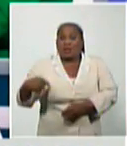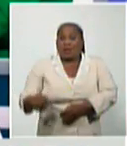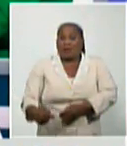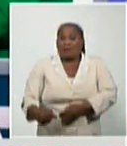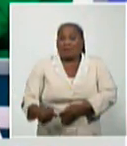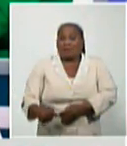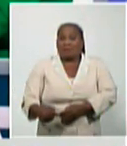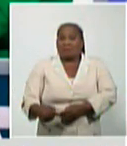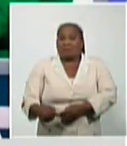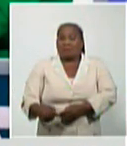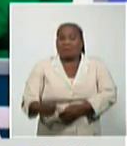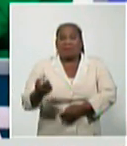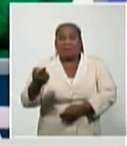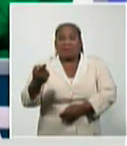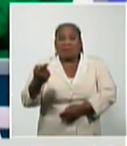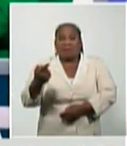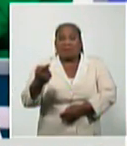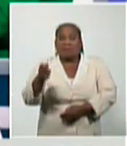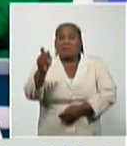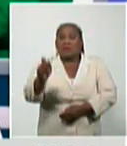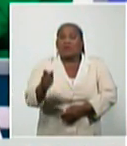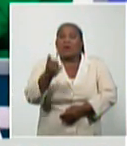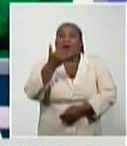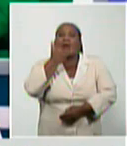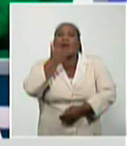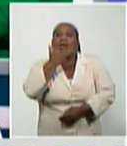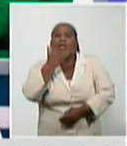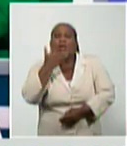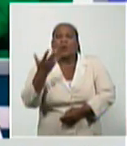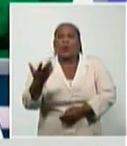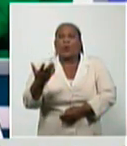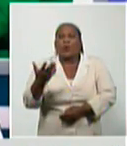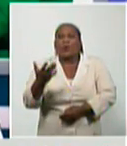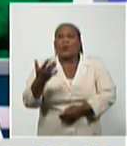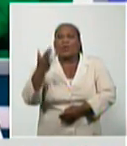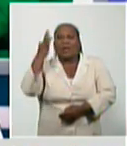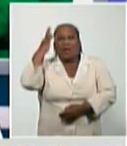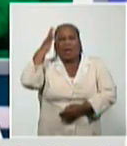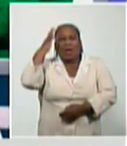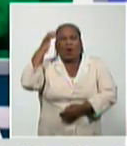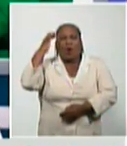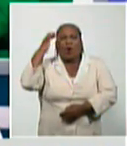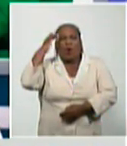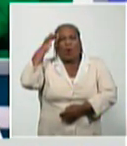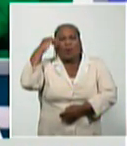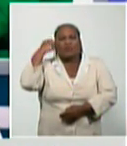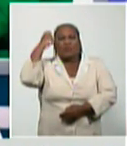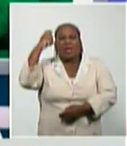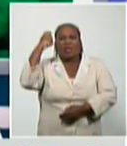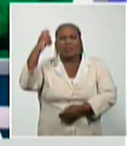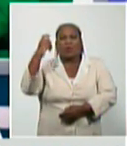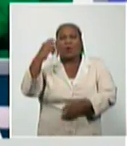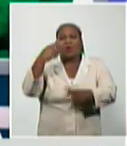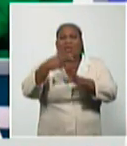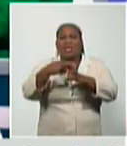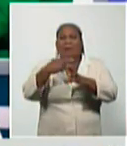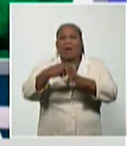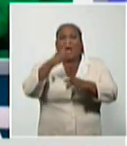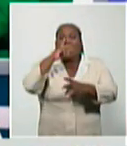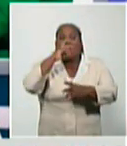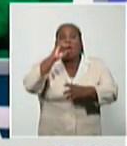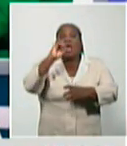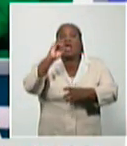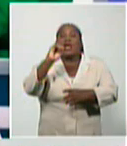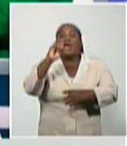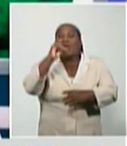Hubo hasta errores de concepto, le llamaron incluso en aquel momento la neumonía de Wuhan,